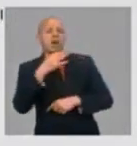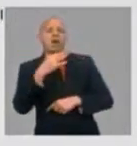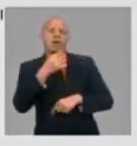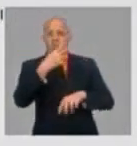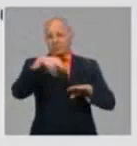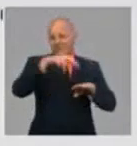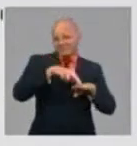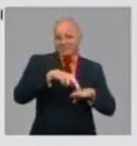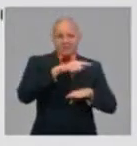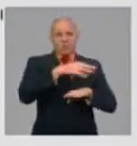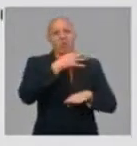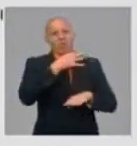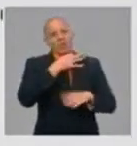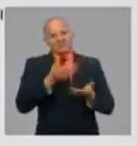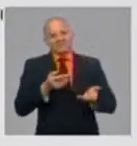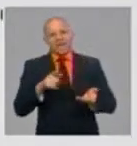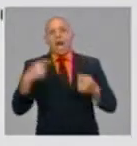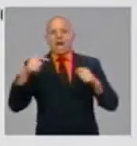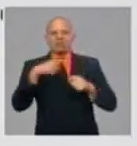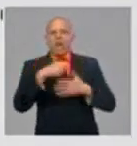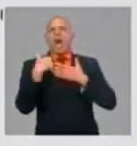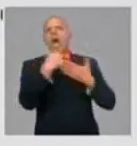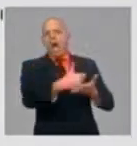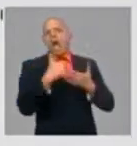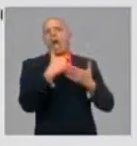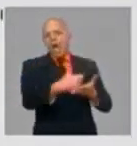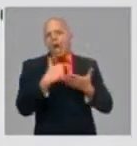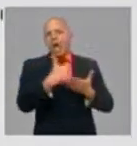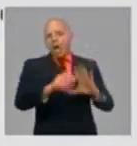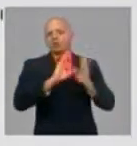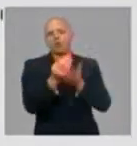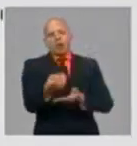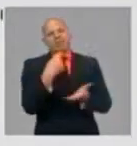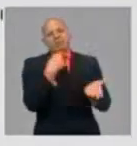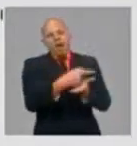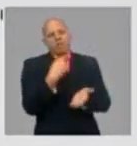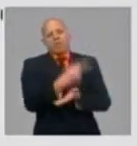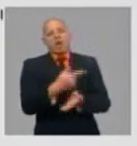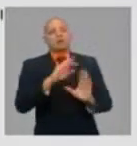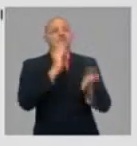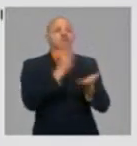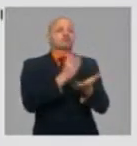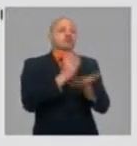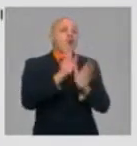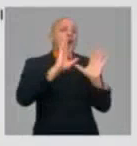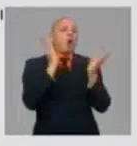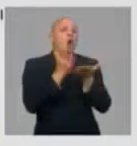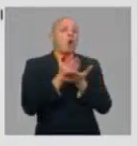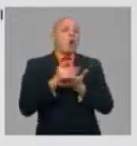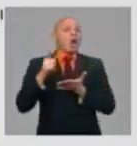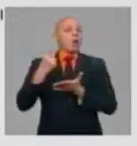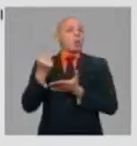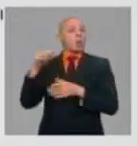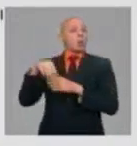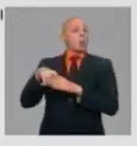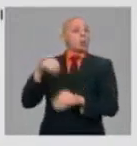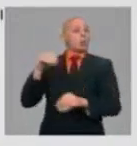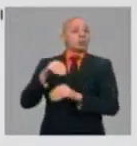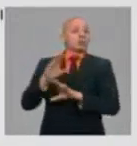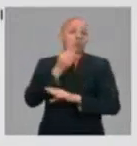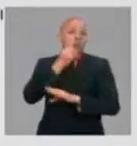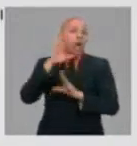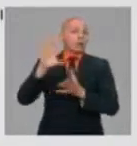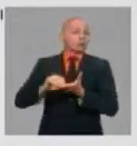salud, de la educación, de una serie de gastos sociales que ellos no quieren porque dicen que crean déficit fiscal y una serie de